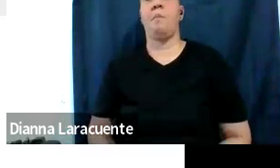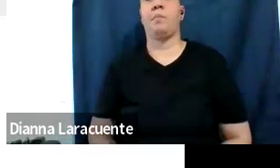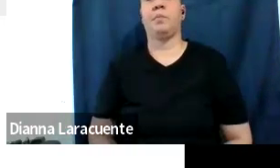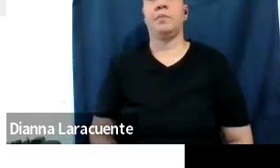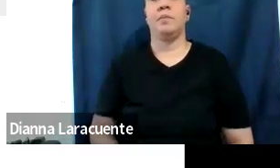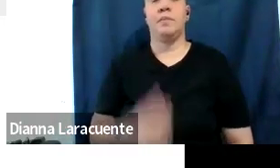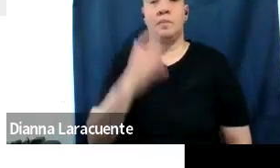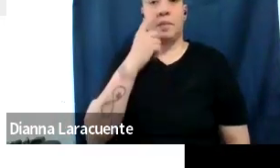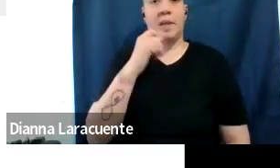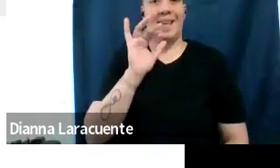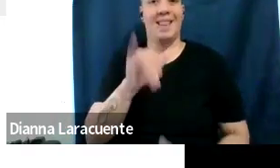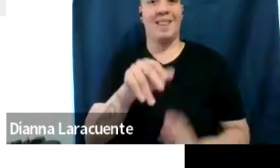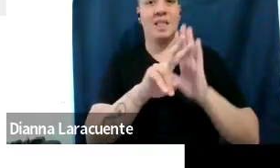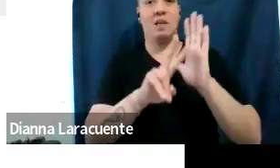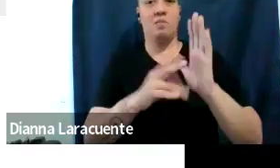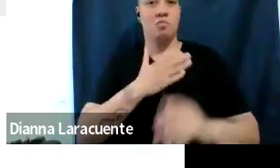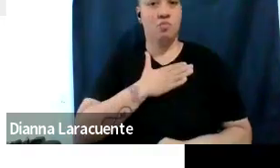esa voluntad